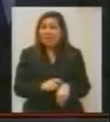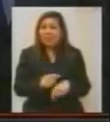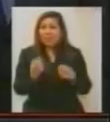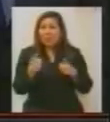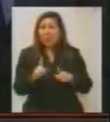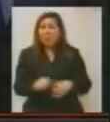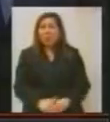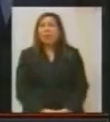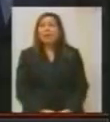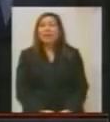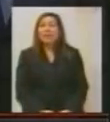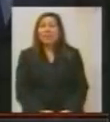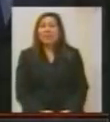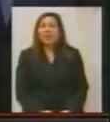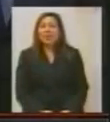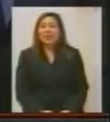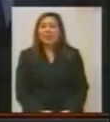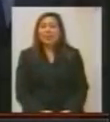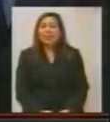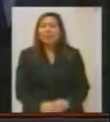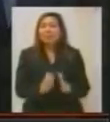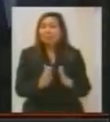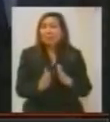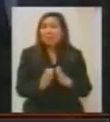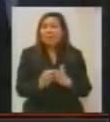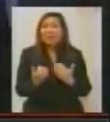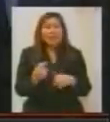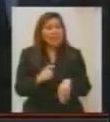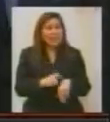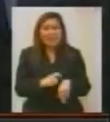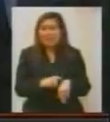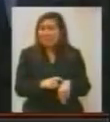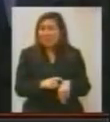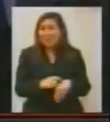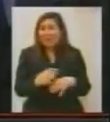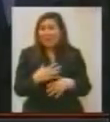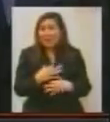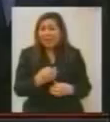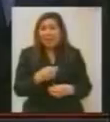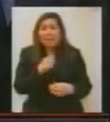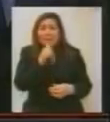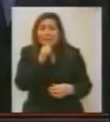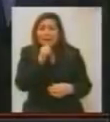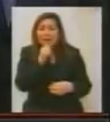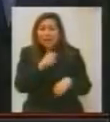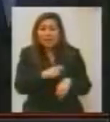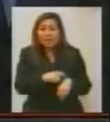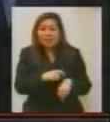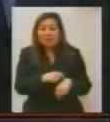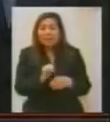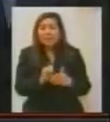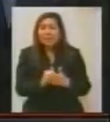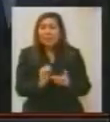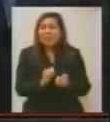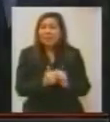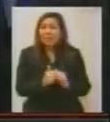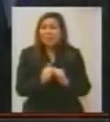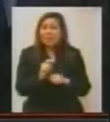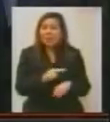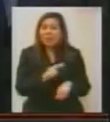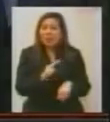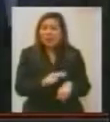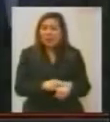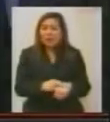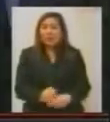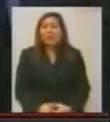acuerdo a la estructura política del momento y a intereses particulares del momento, estemos cambiando la naturaleza,